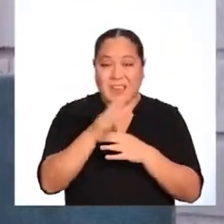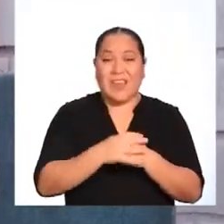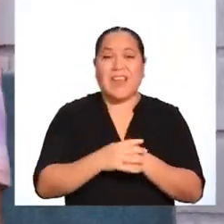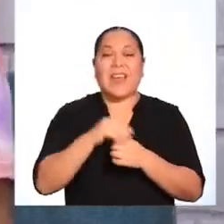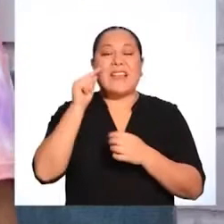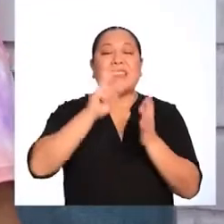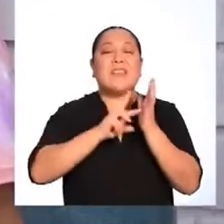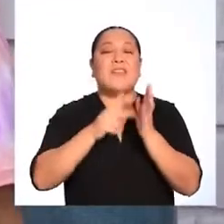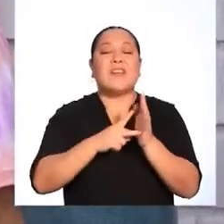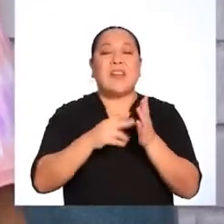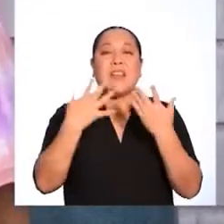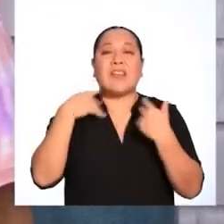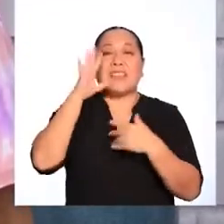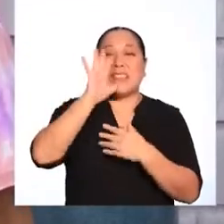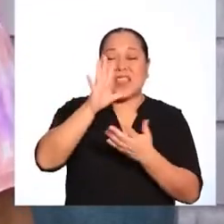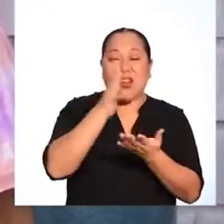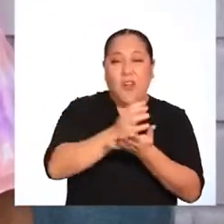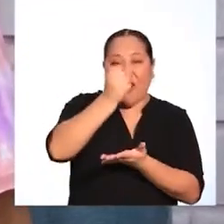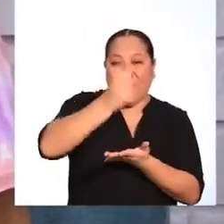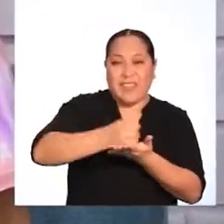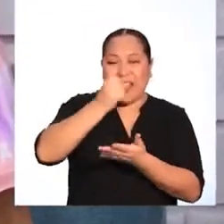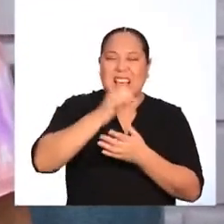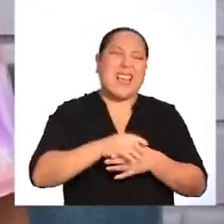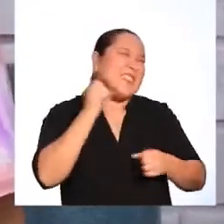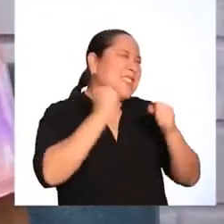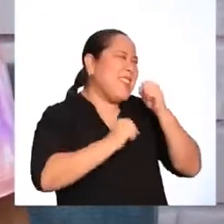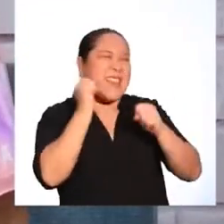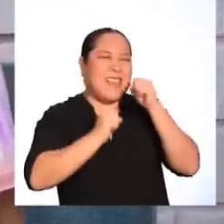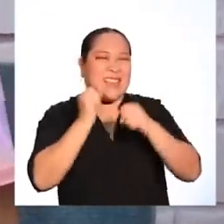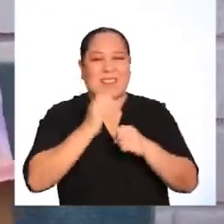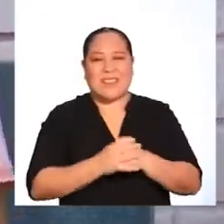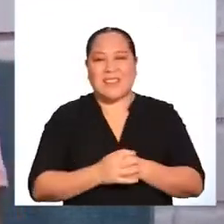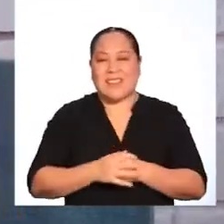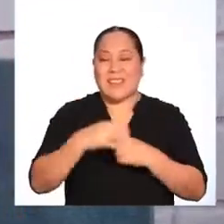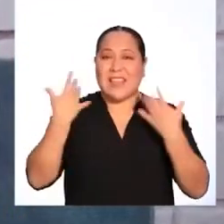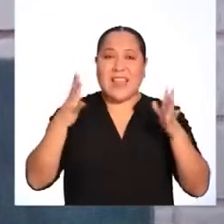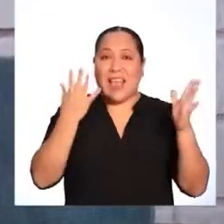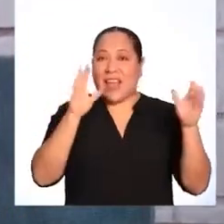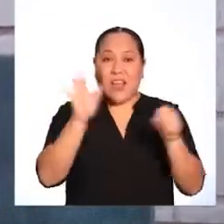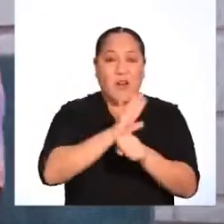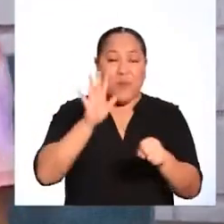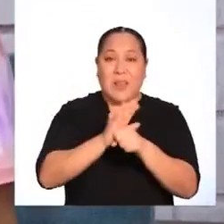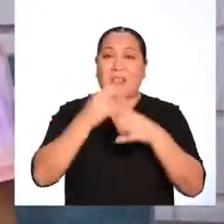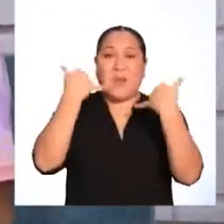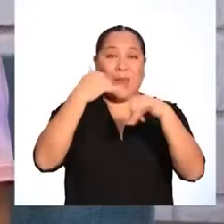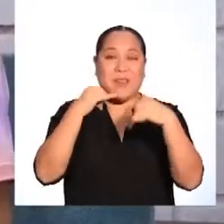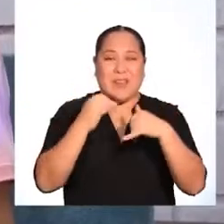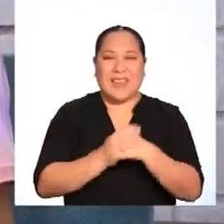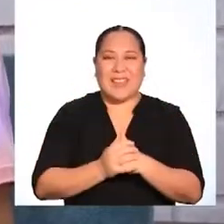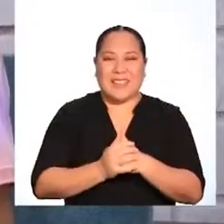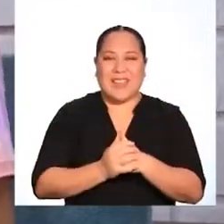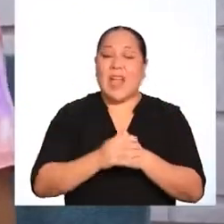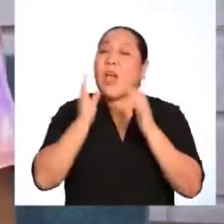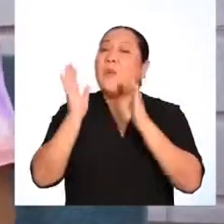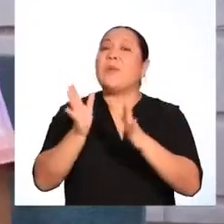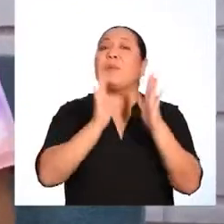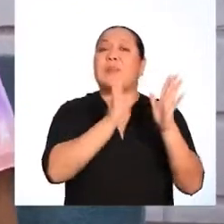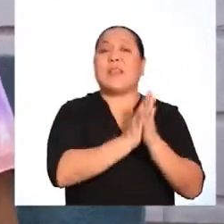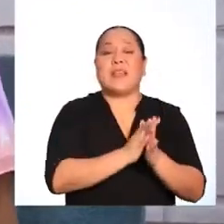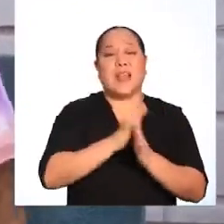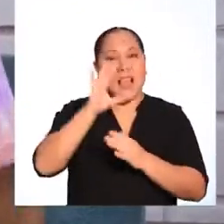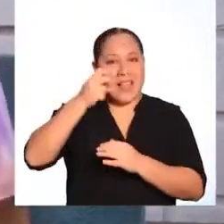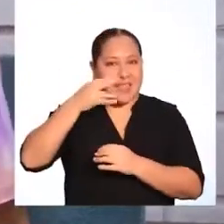que pedimos que te lleve tenemos está para jugar a